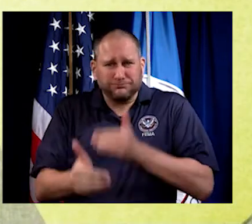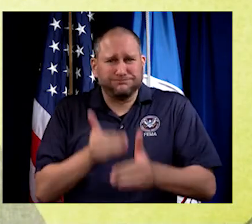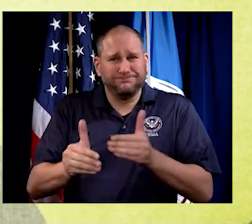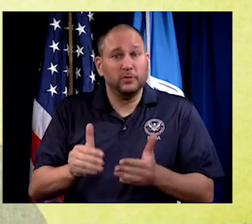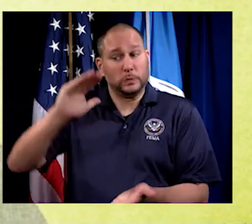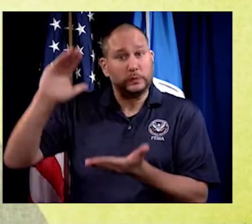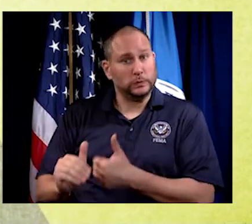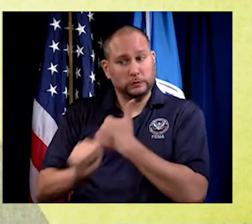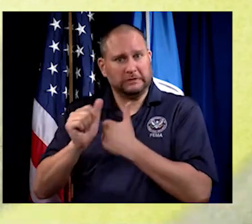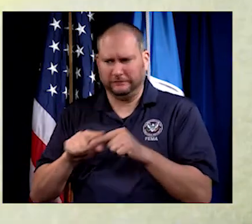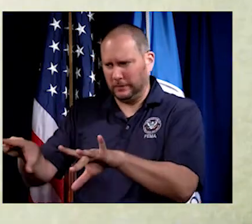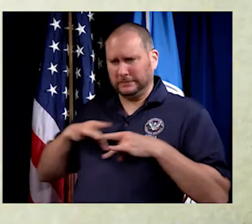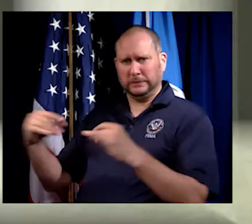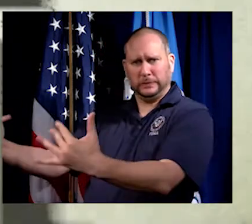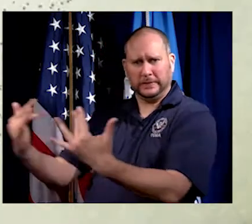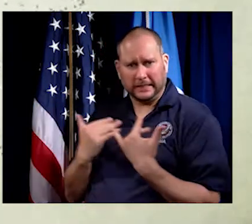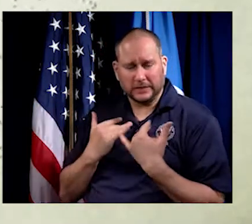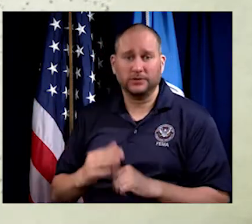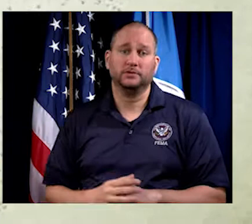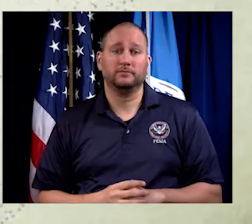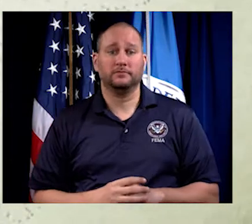para reducir su riesgo de radiación